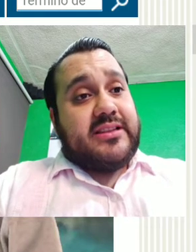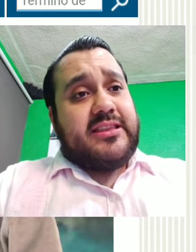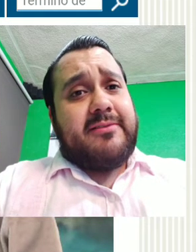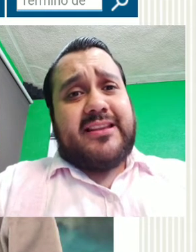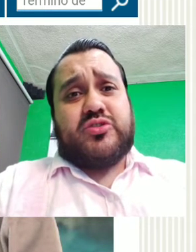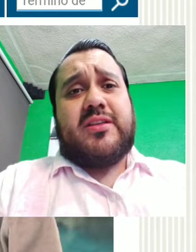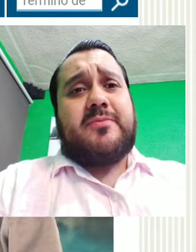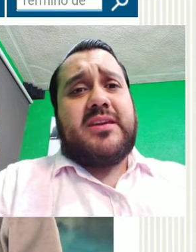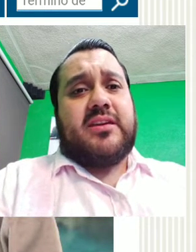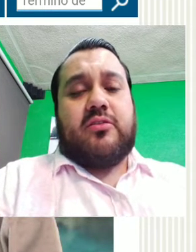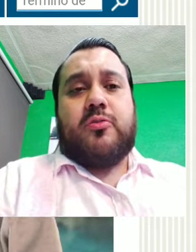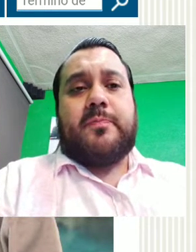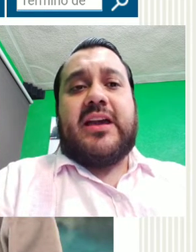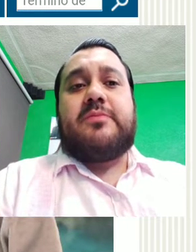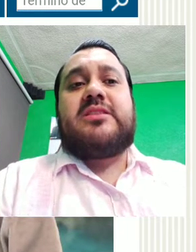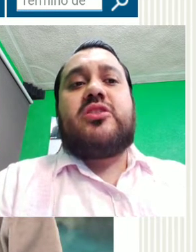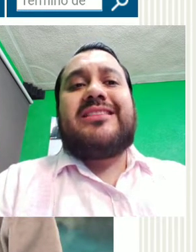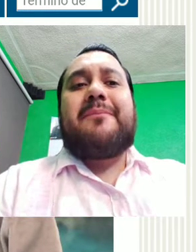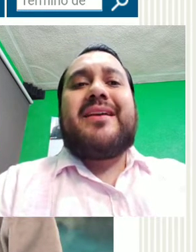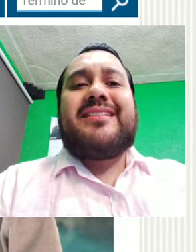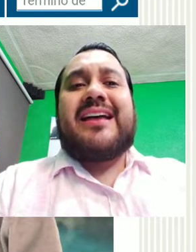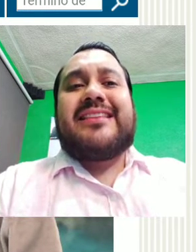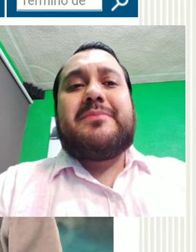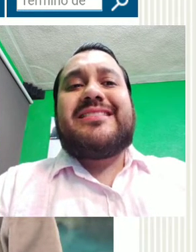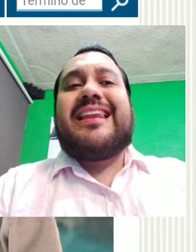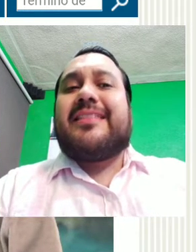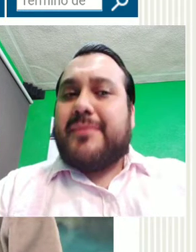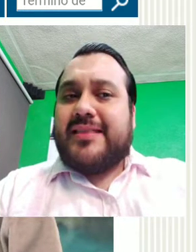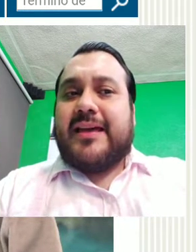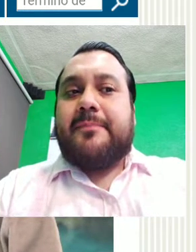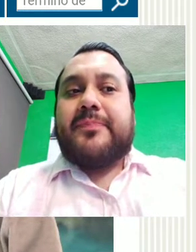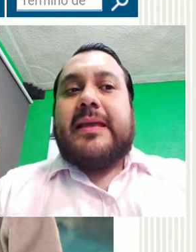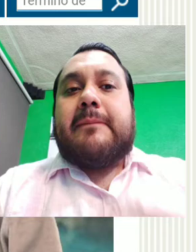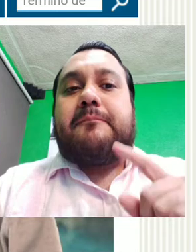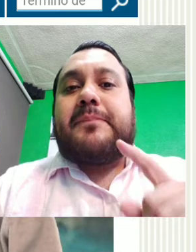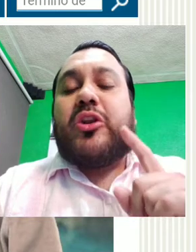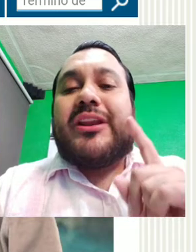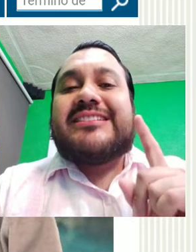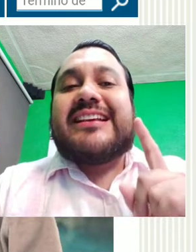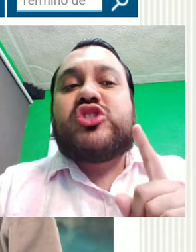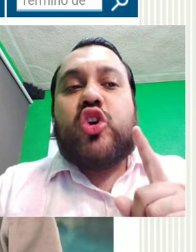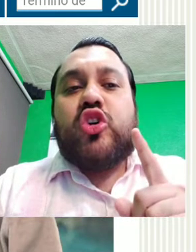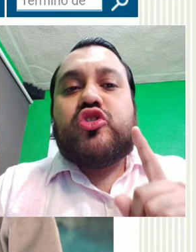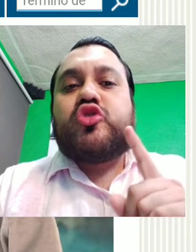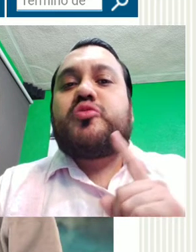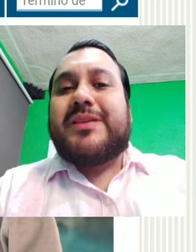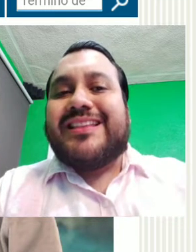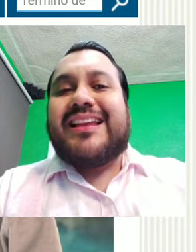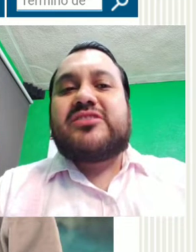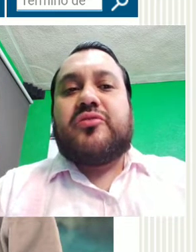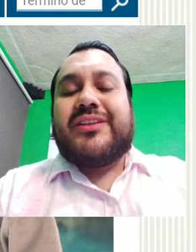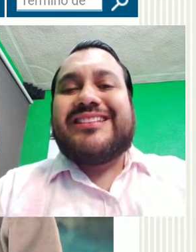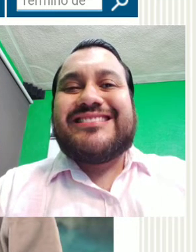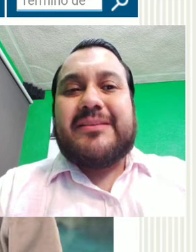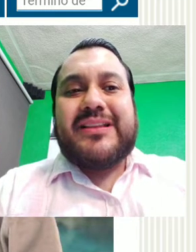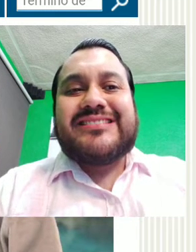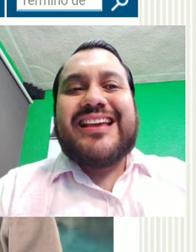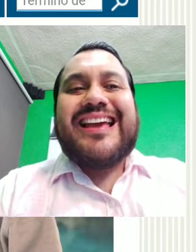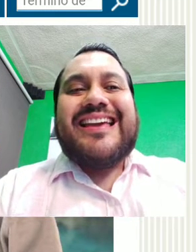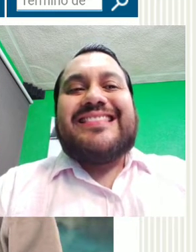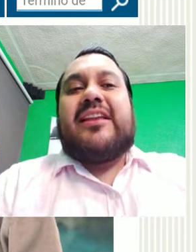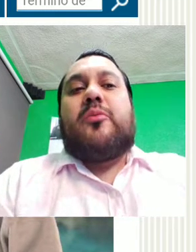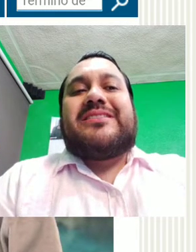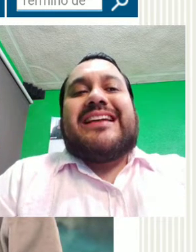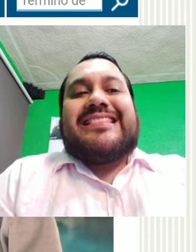materia administrativa en la ciudad de méxico admitió a trámite a trámite la demanda pero rechazó suspender las conferencias de